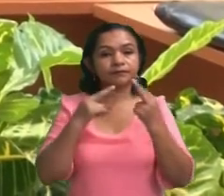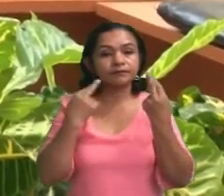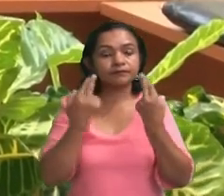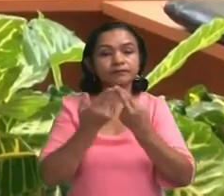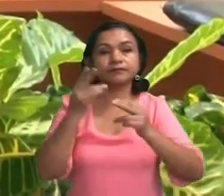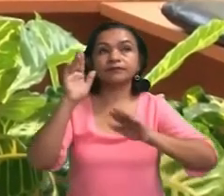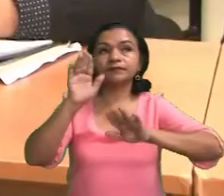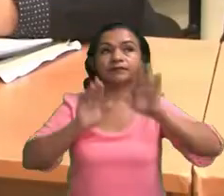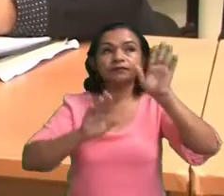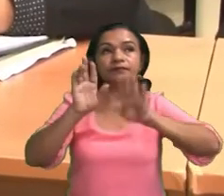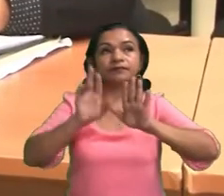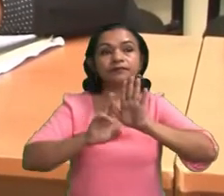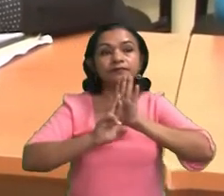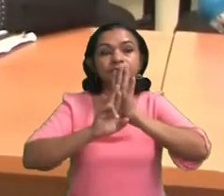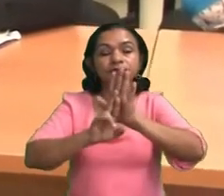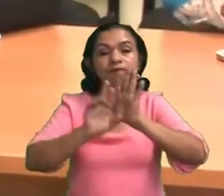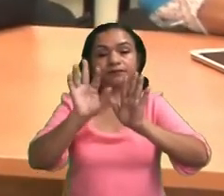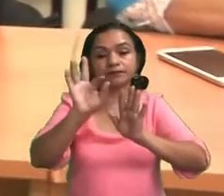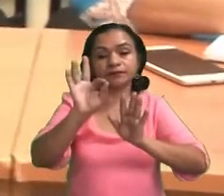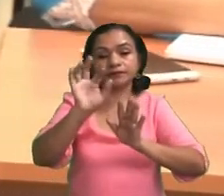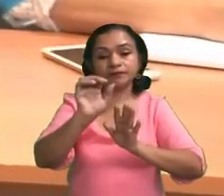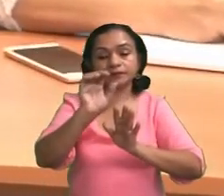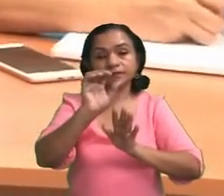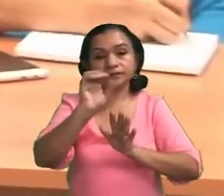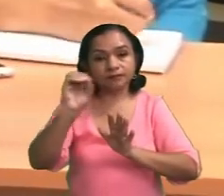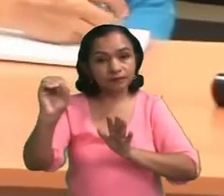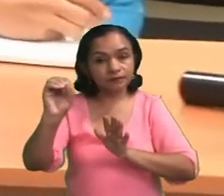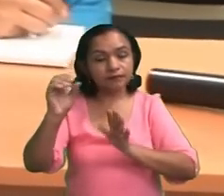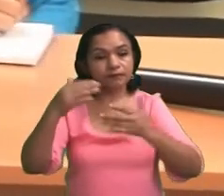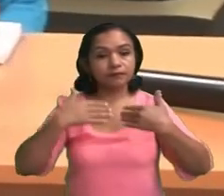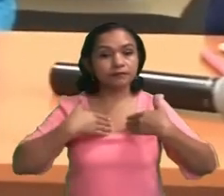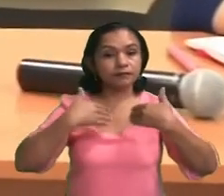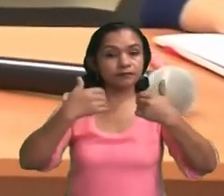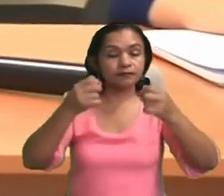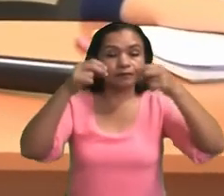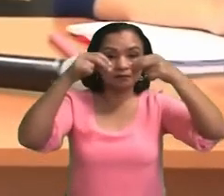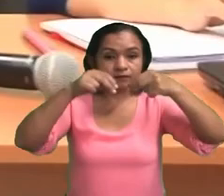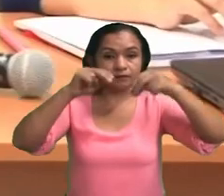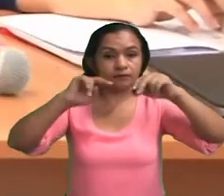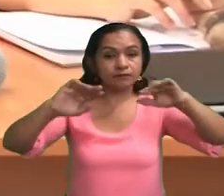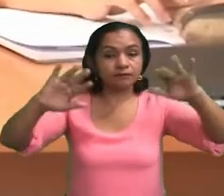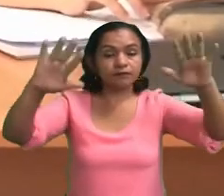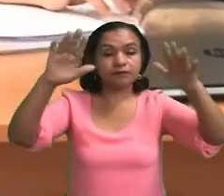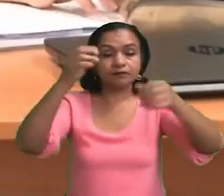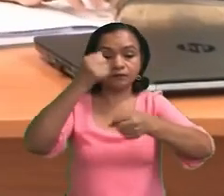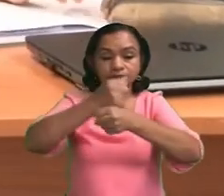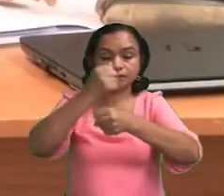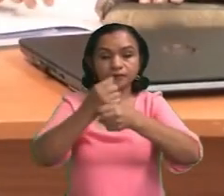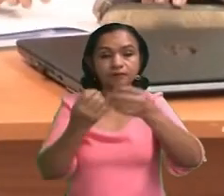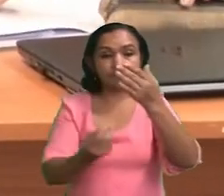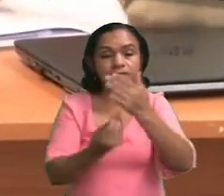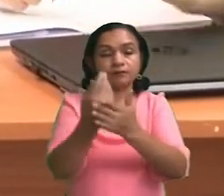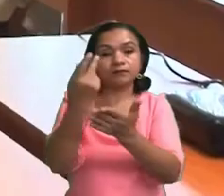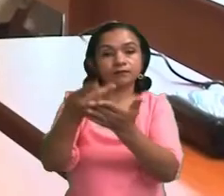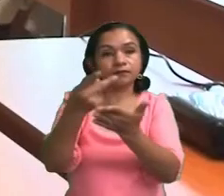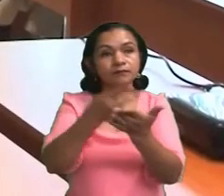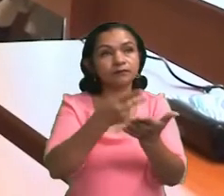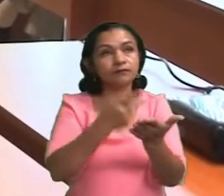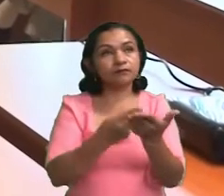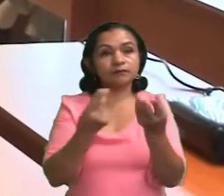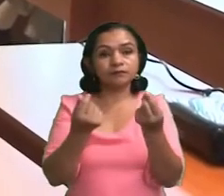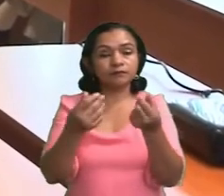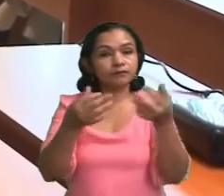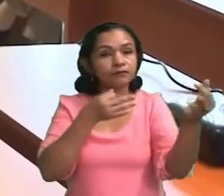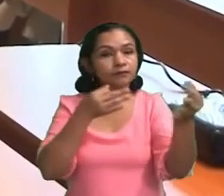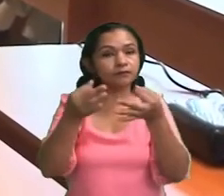participaron representantes de la FAO con diputados de las comisiones de Salud, Medio Ambiente y Comisión de Producción, Economía y Presupuesto, quienes